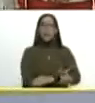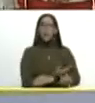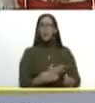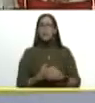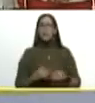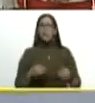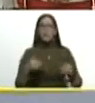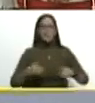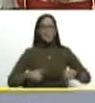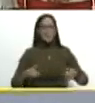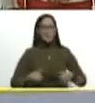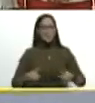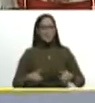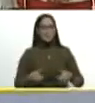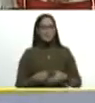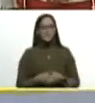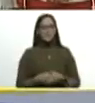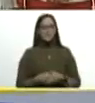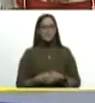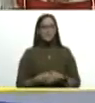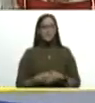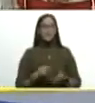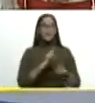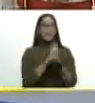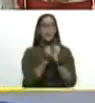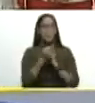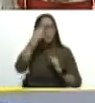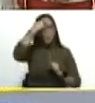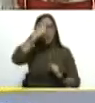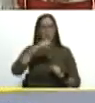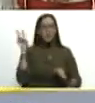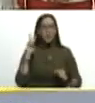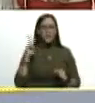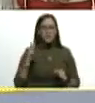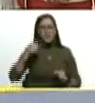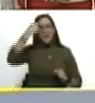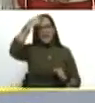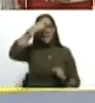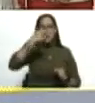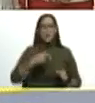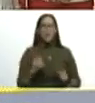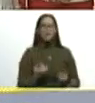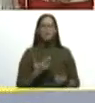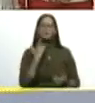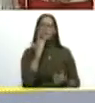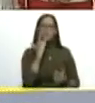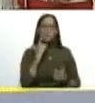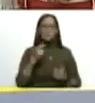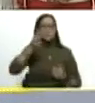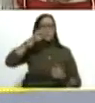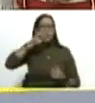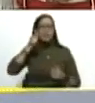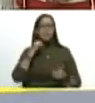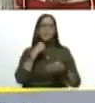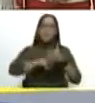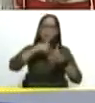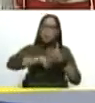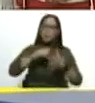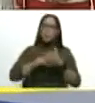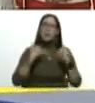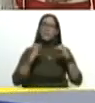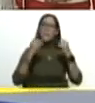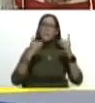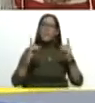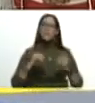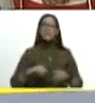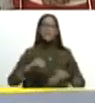sobrehumana que convirtió al pueblo de Venezuela en el pueblo vanguardia de la lucha por la independencia de América, en